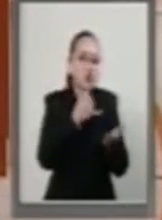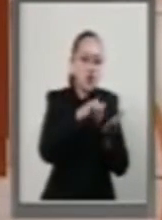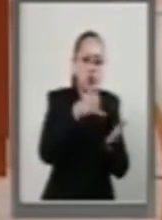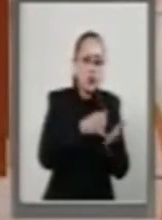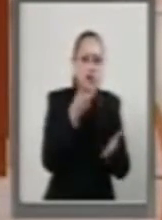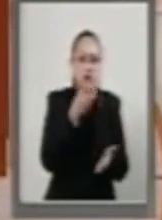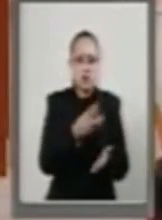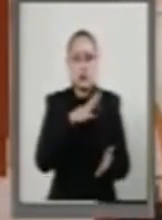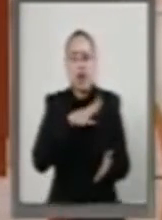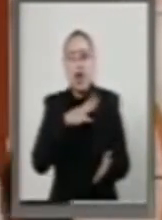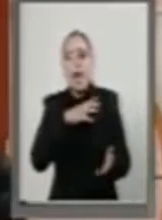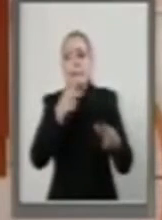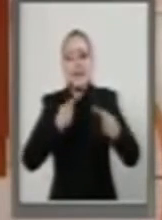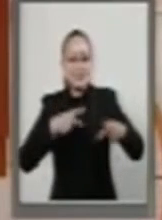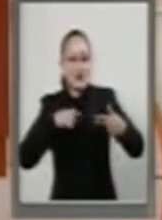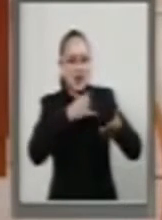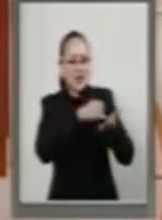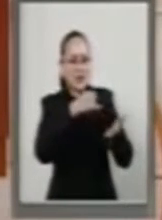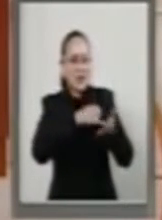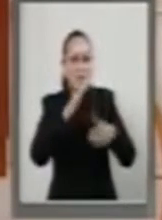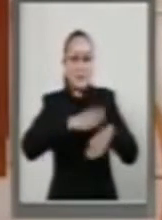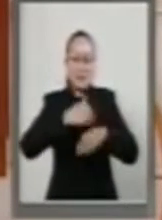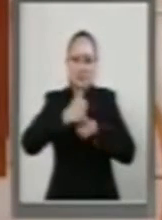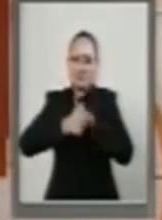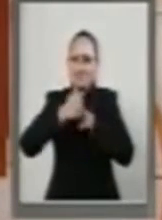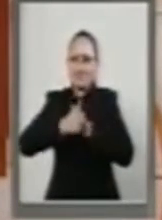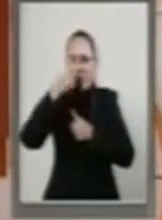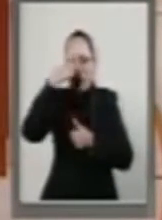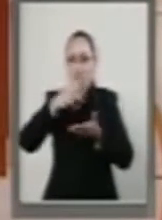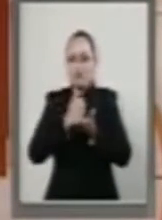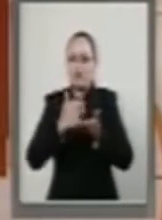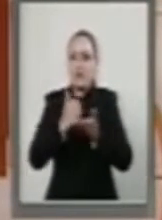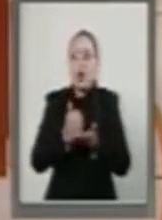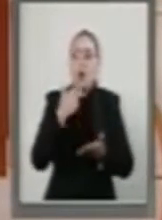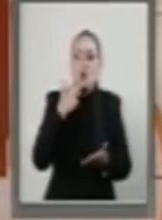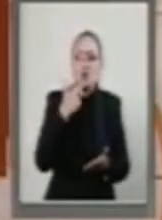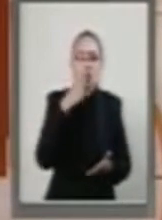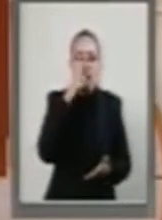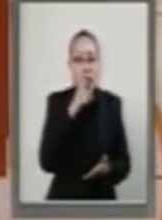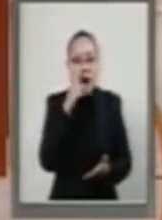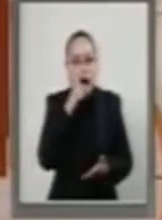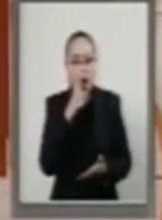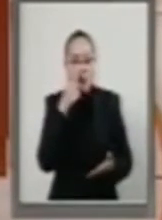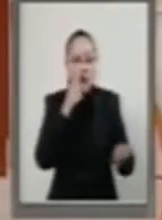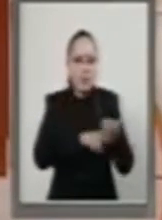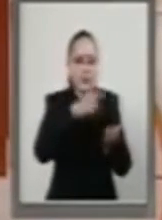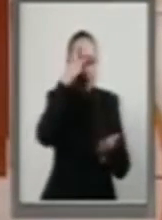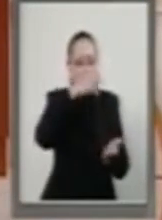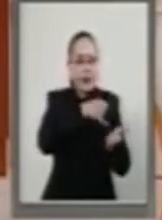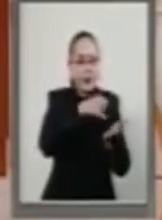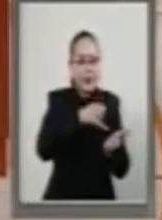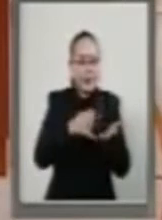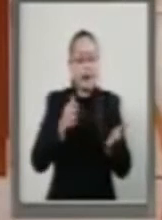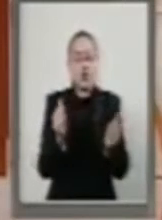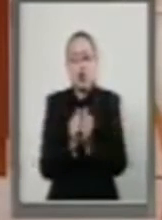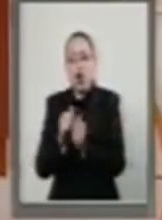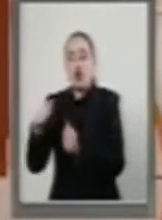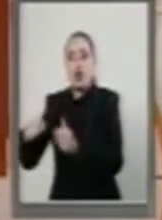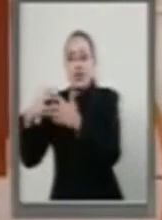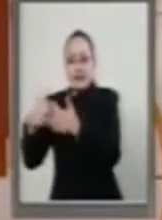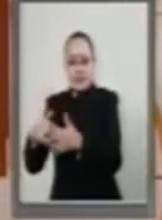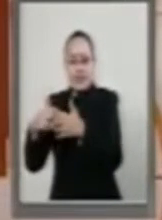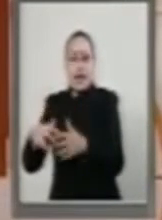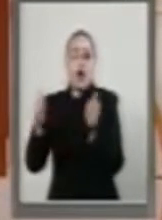agricultores competirán cada vez más fuerte por el acceso a los escasos recursos de agua dulce con el sector industrial y el